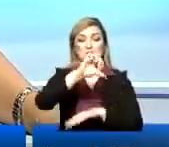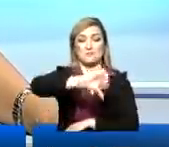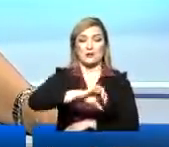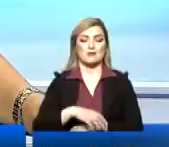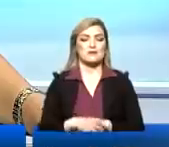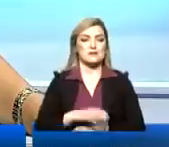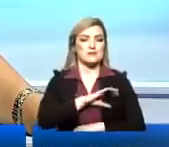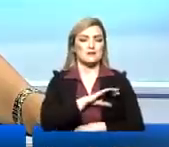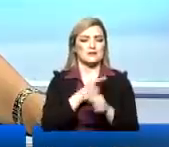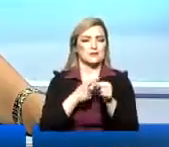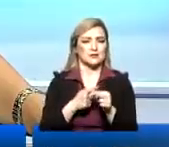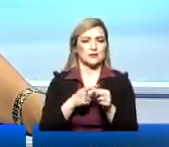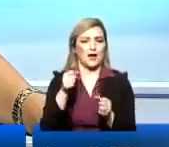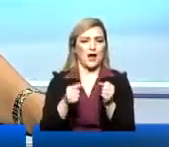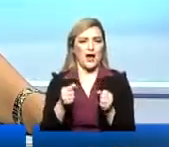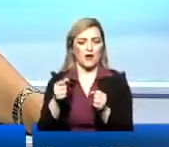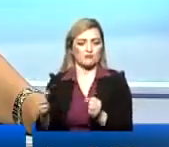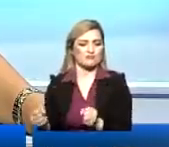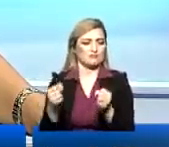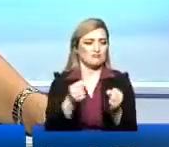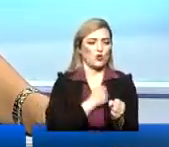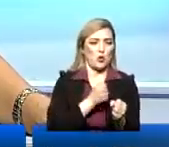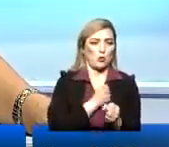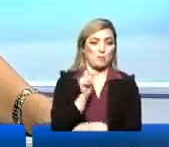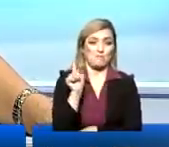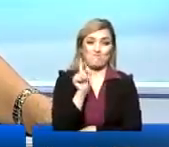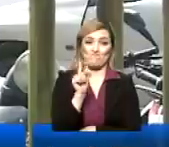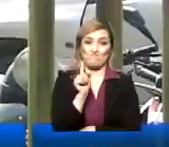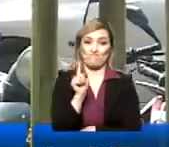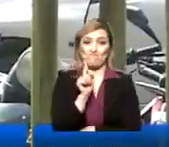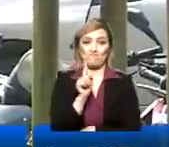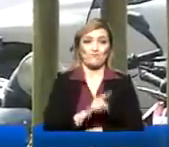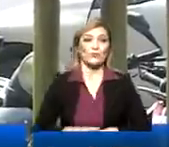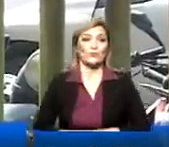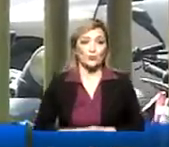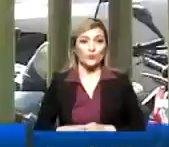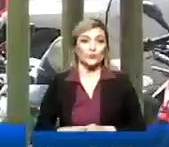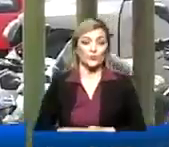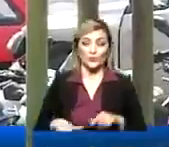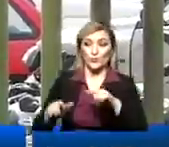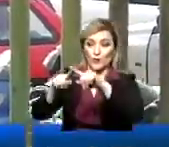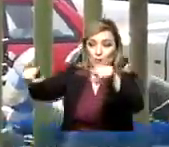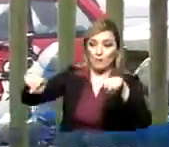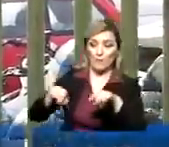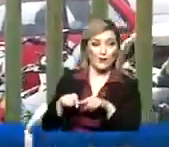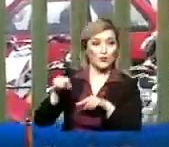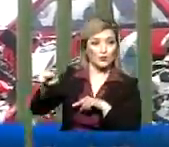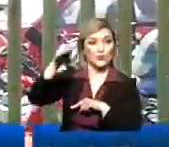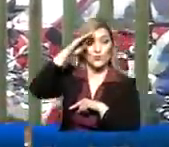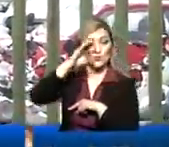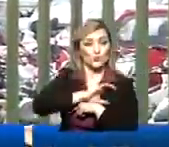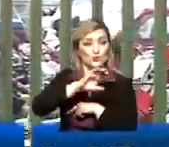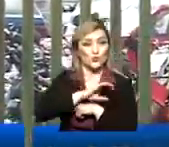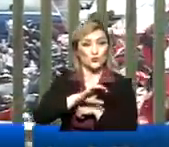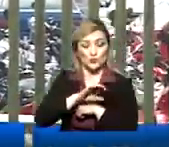capital, estos vehículos no serán entregados sino hasta que termine la emergencia. Hasta las instalaciones del patio de retención vehicular